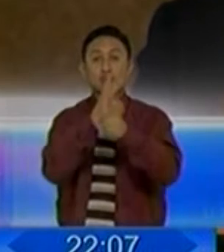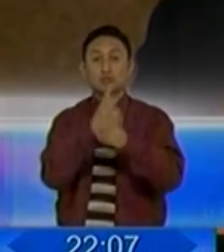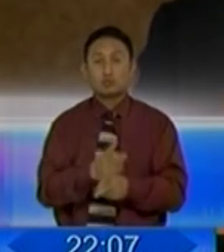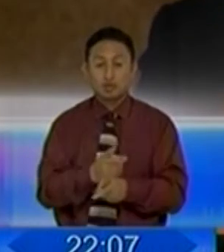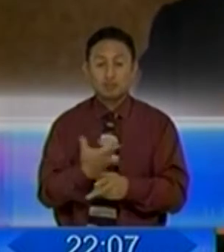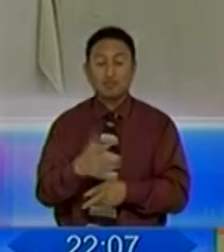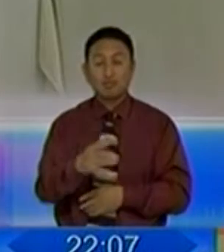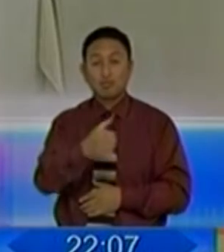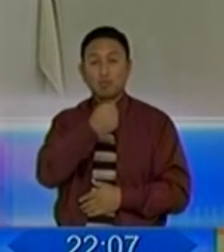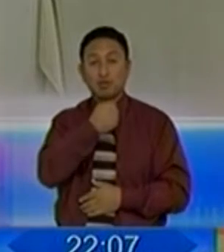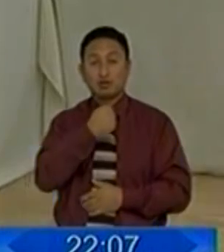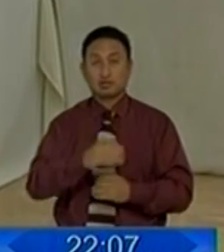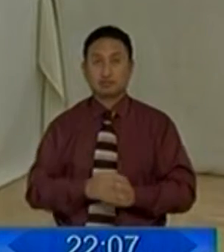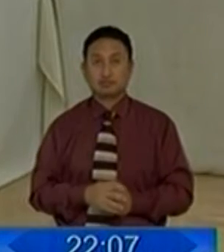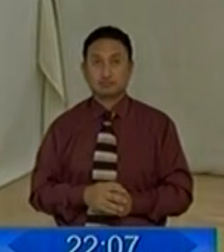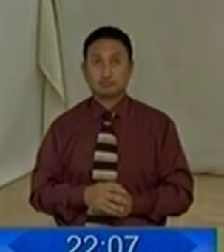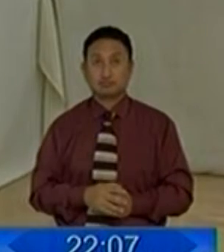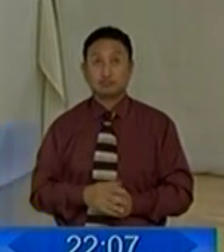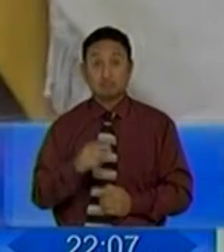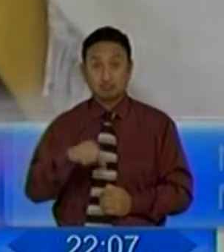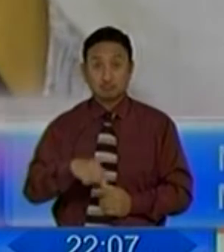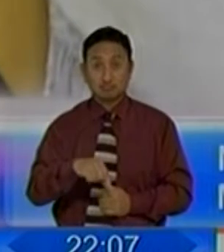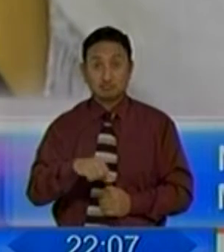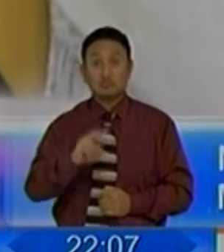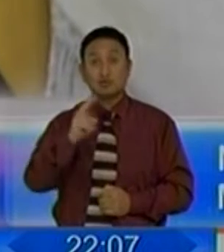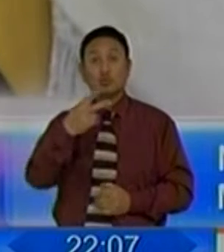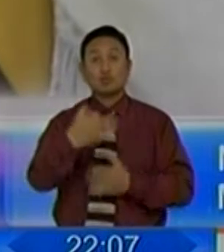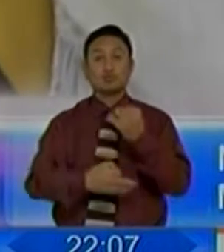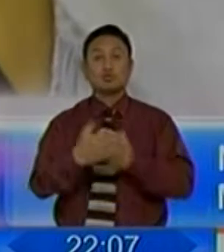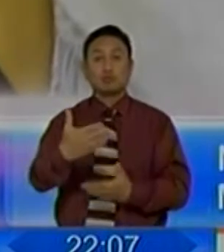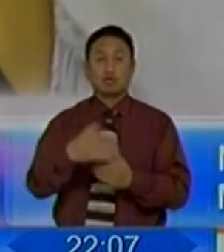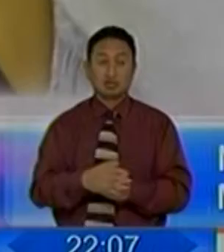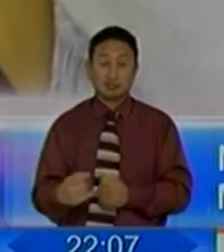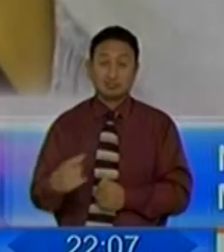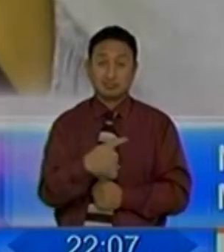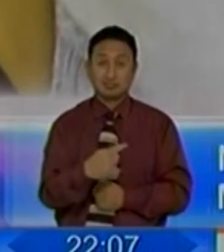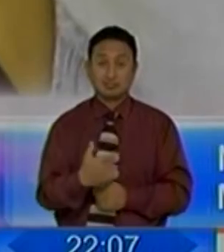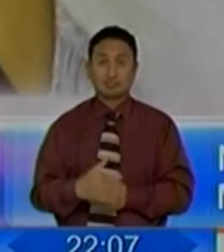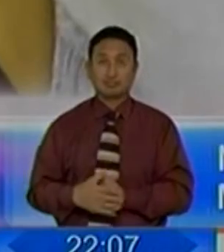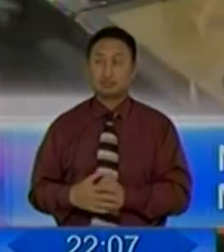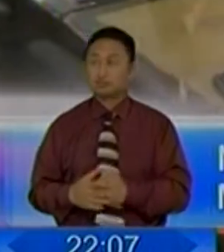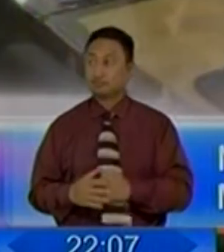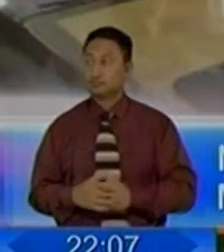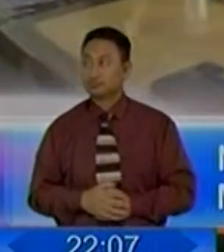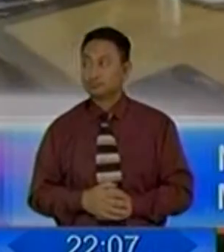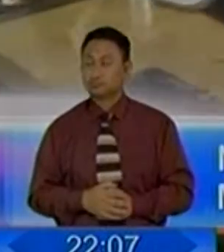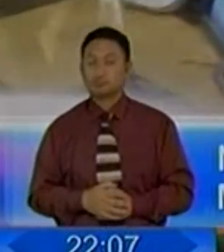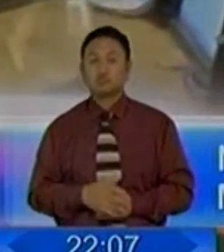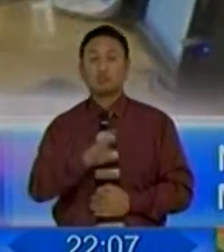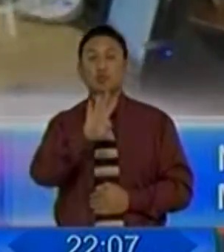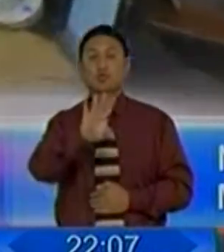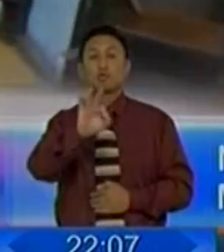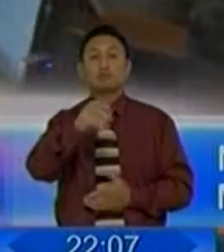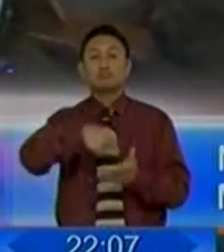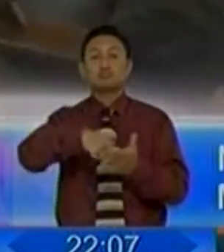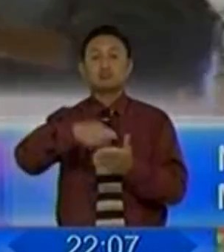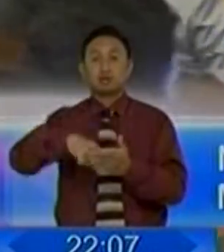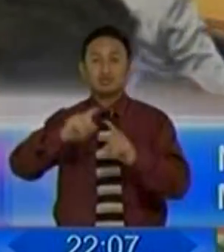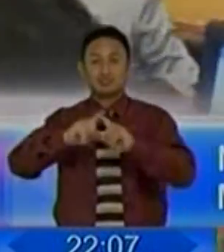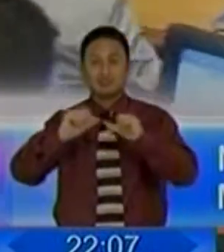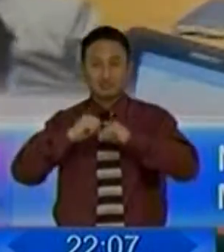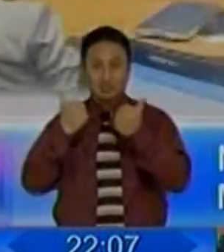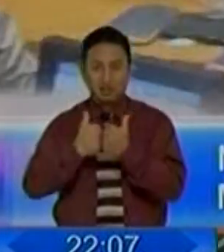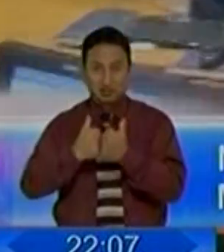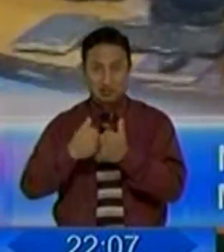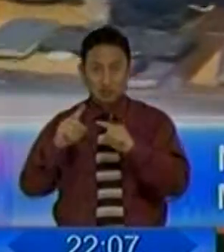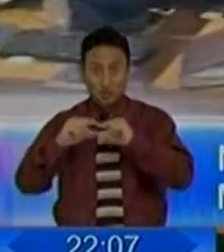de Periodistas. Técnicamente, este sería el segundo juicio político en enfrentar la ministra de Gobierno. En total, 49 firmas de distintos asambleístas